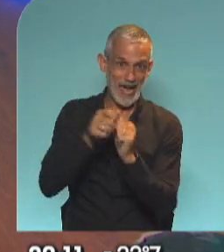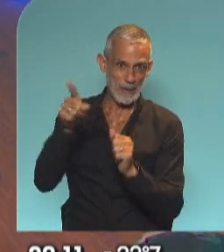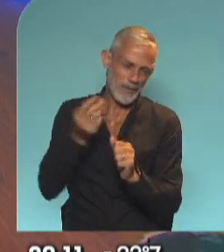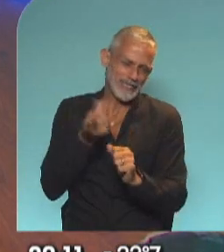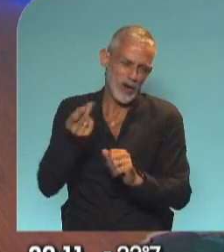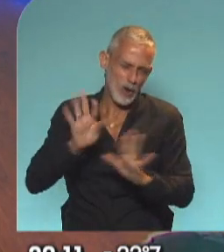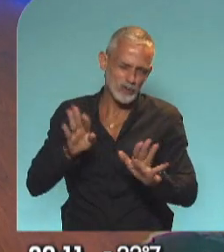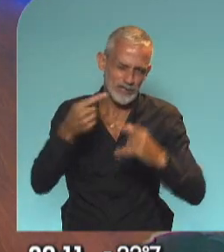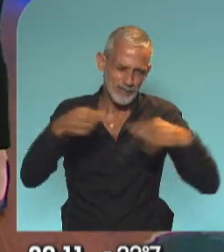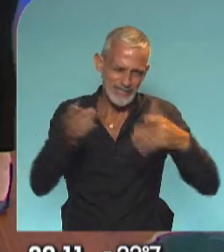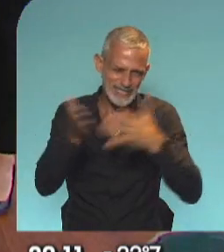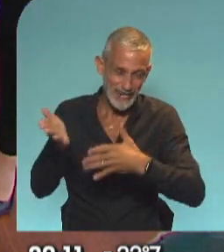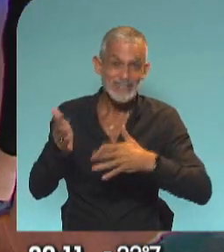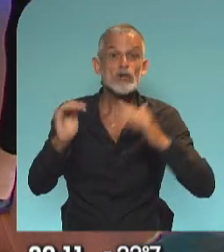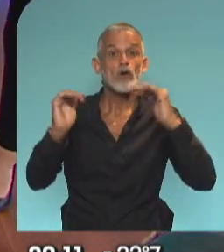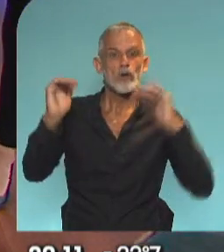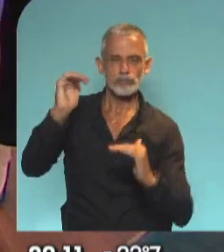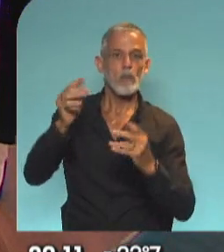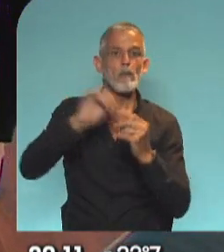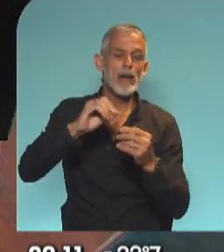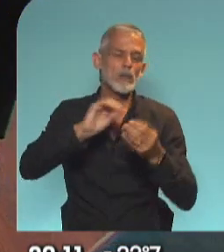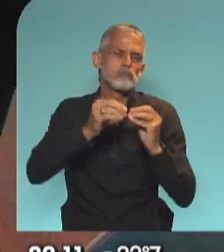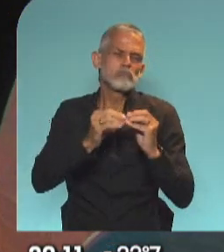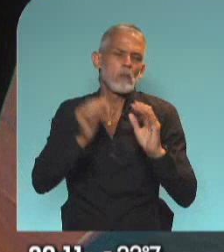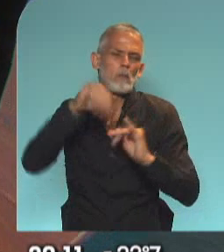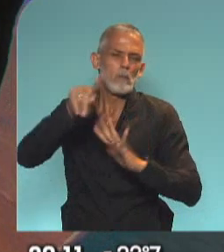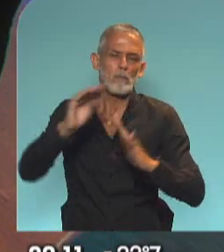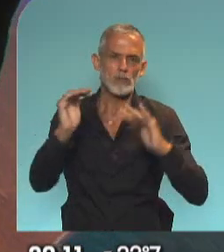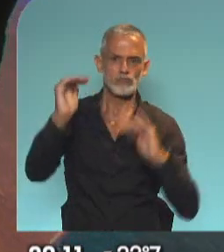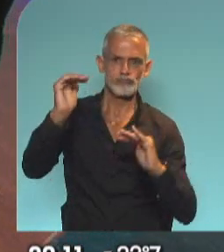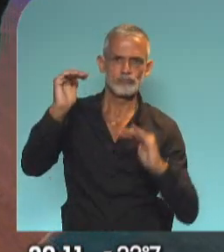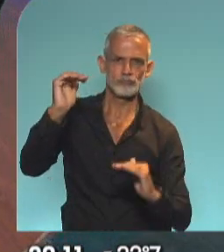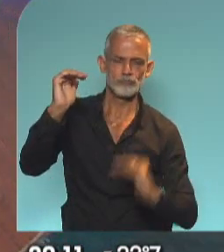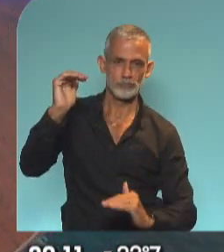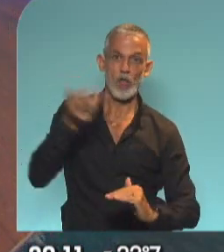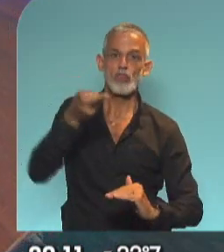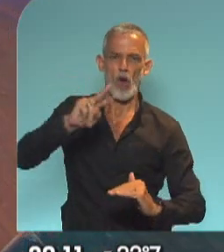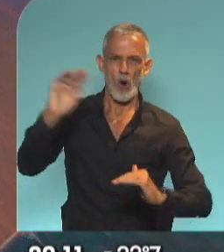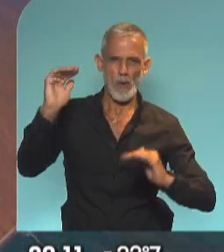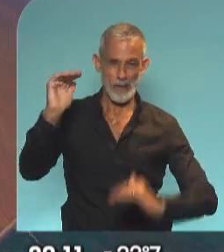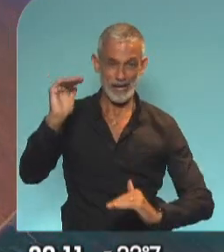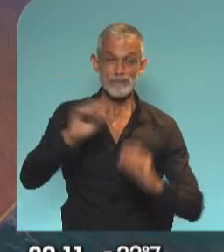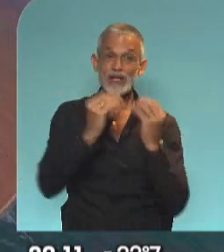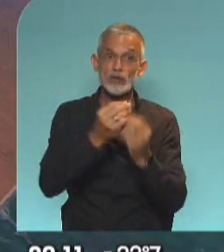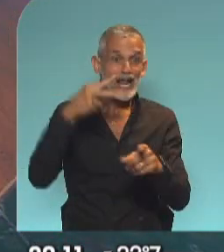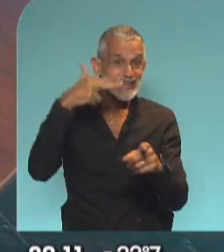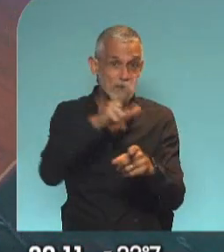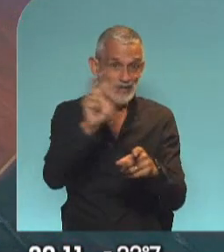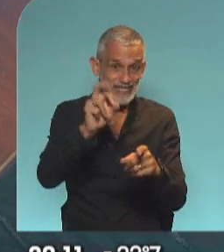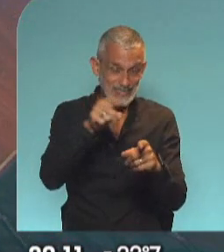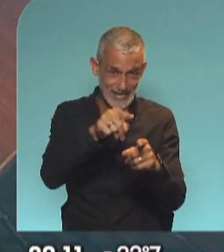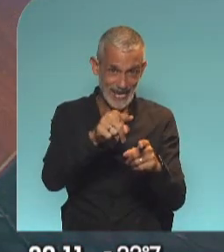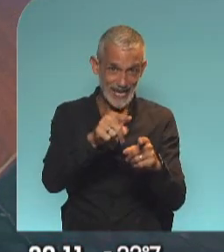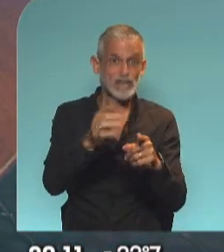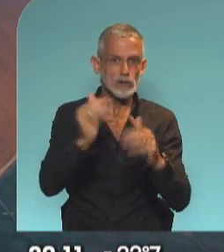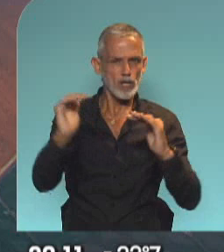de conseguir ese bien o servicio, sino porque además por otras condiciones fueron vulnerados doblemente. Y de esos 3.100